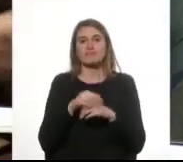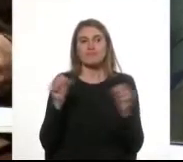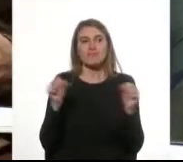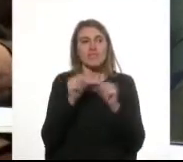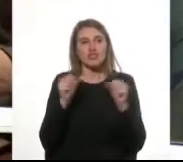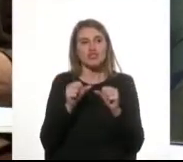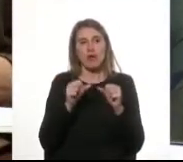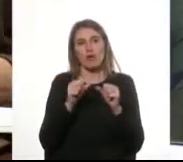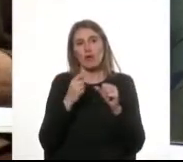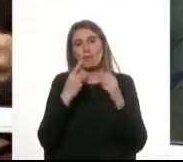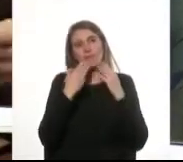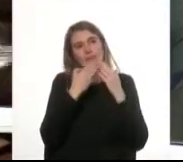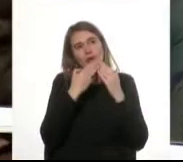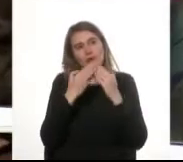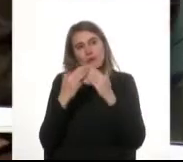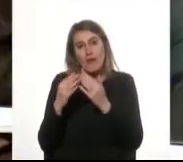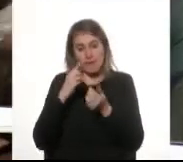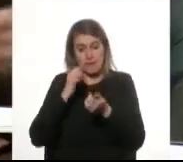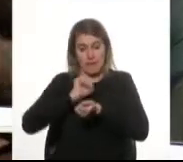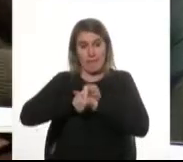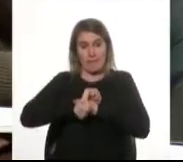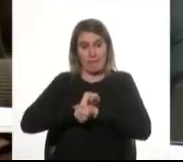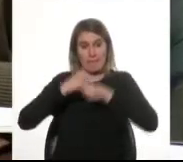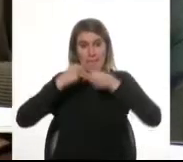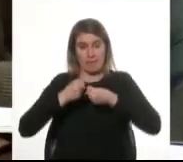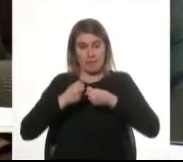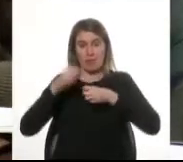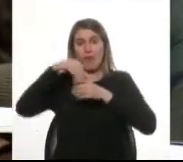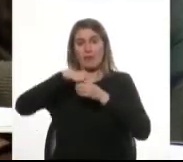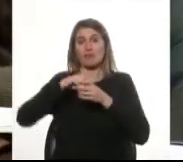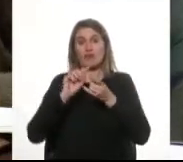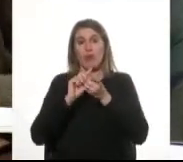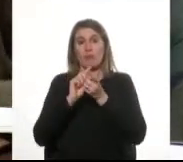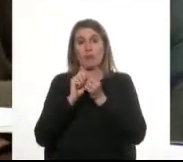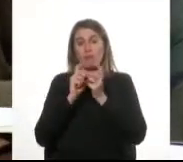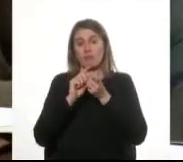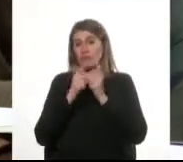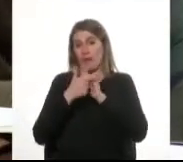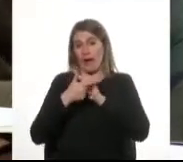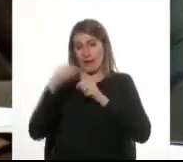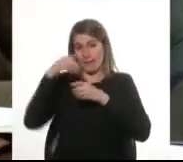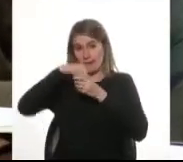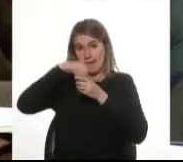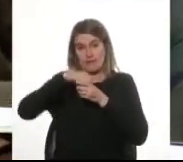un relevamiento, los presos que estábamos en Punta Carreta de lo que éramos,